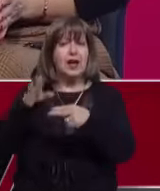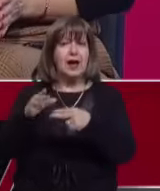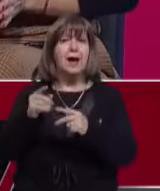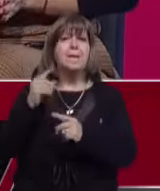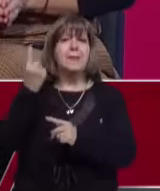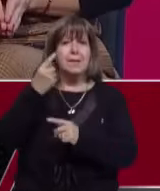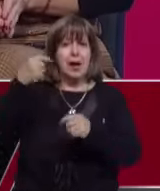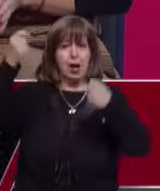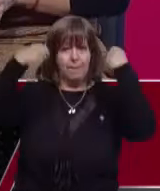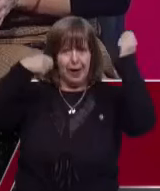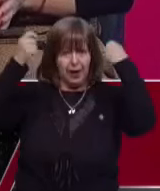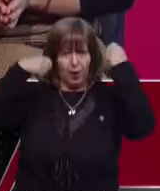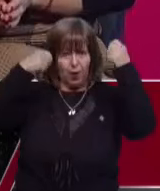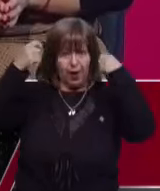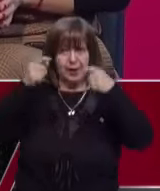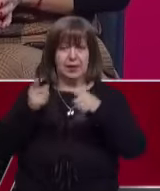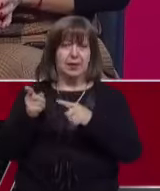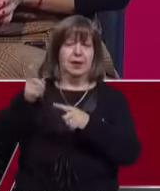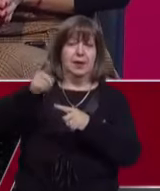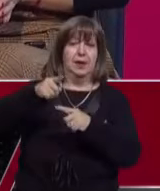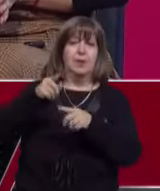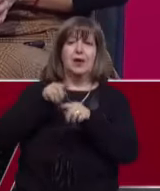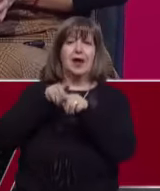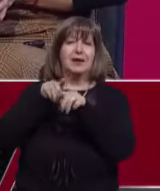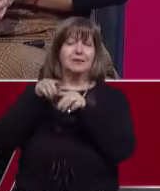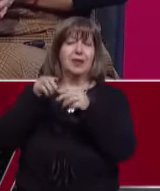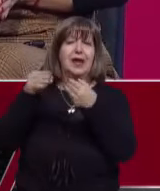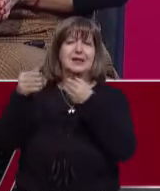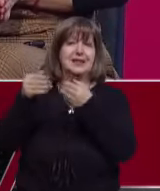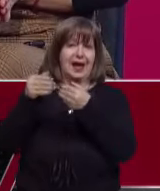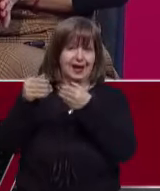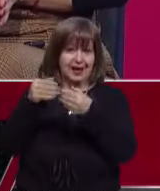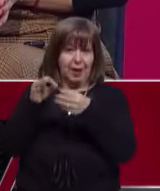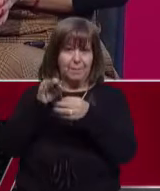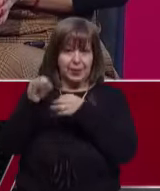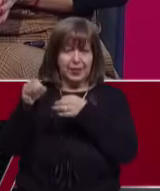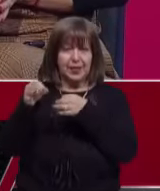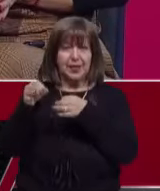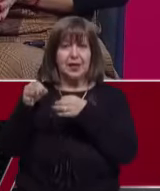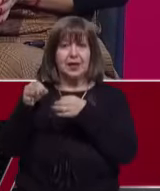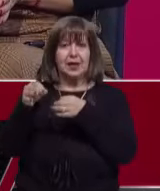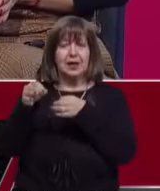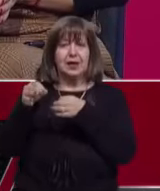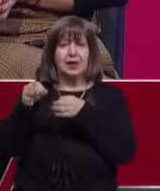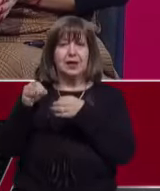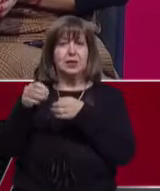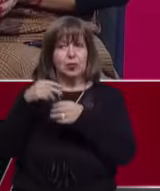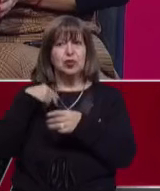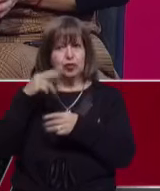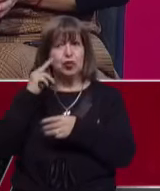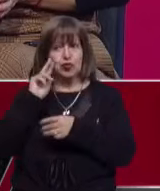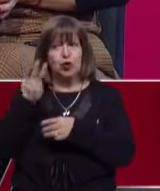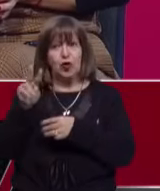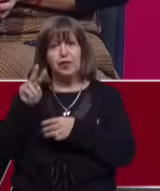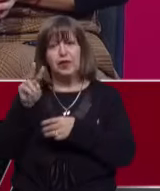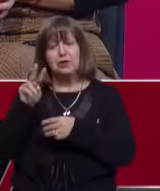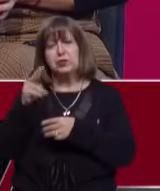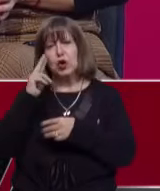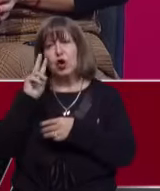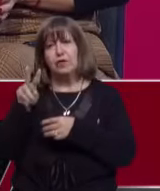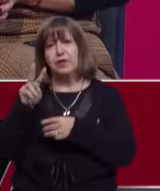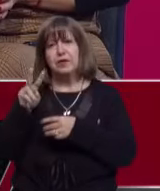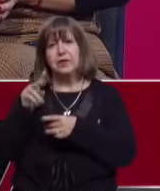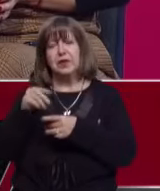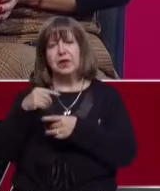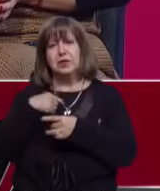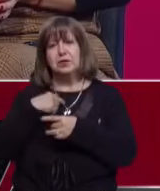es primero Paraguay es primero Paraguay por una cuestión de de cercanía y que hay un cruce que es muy cercano que nosotros lo pudimos recorrer y